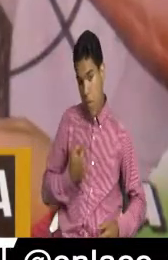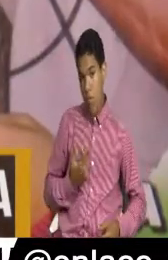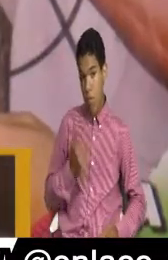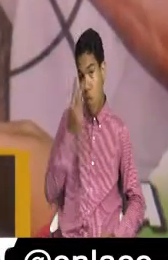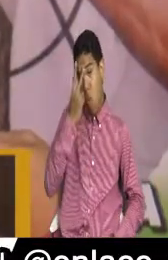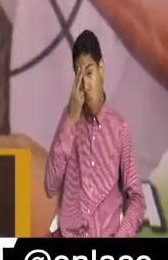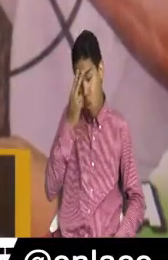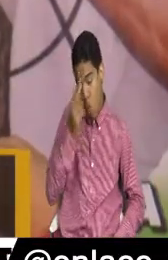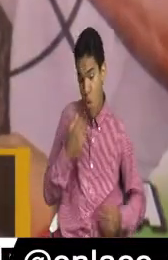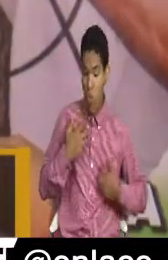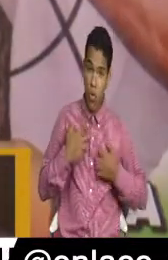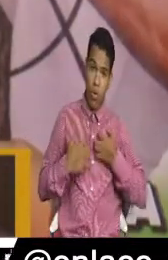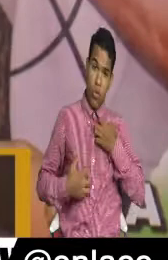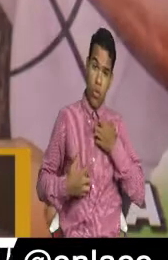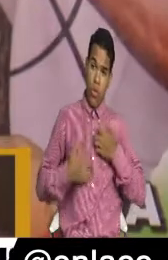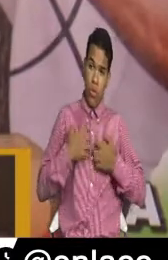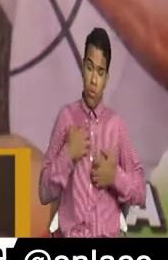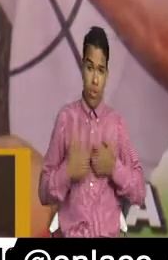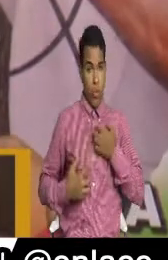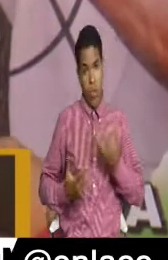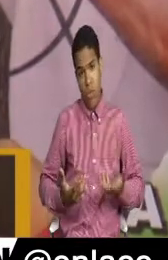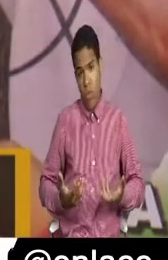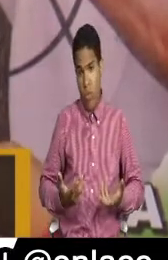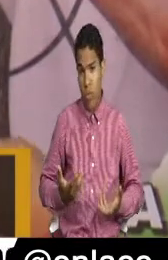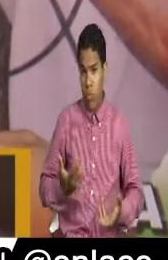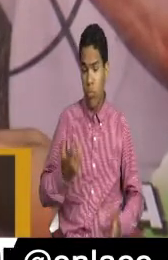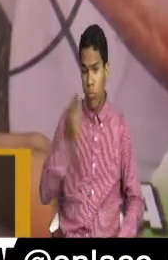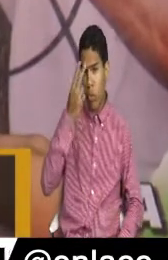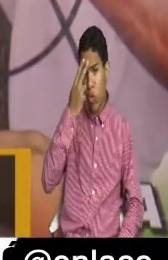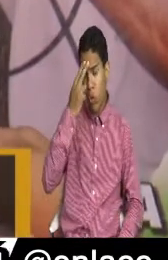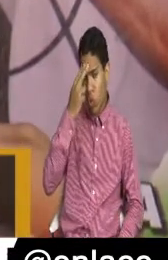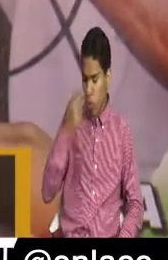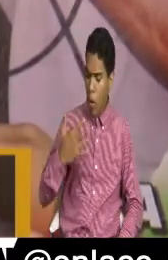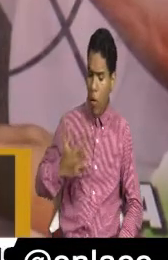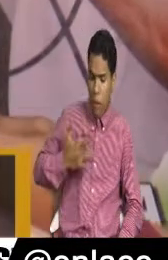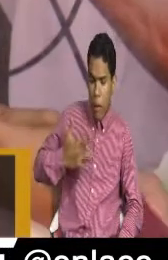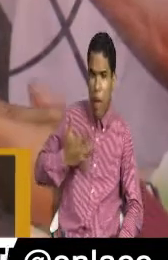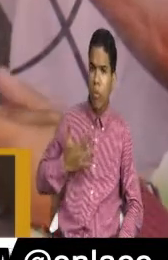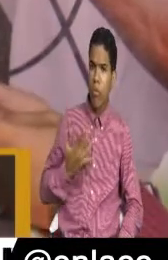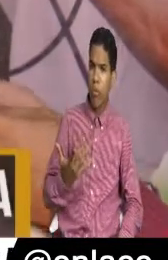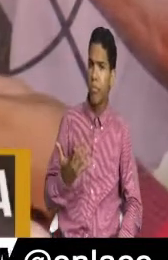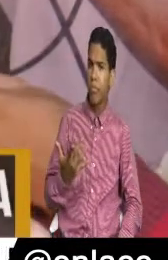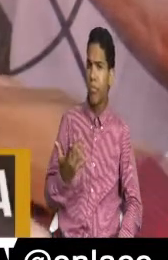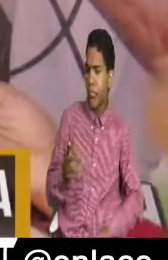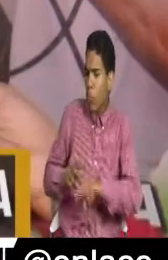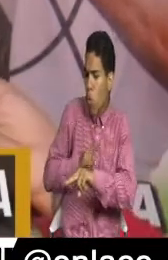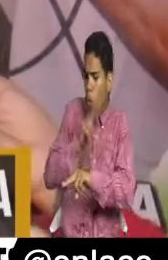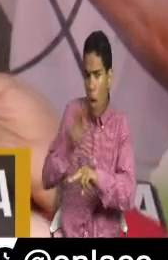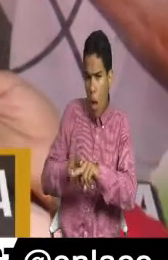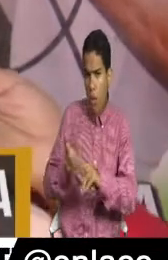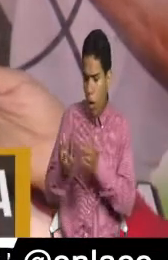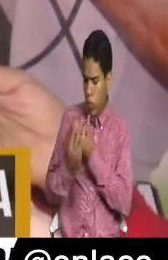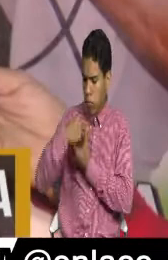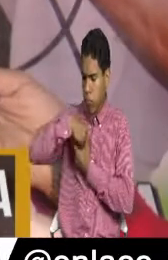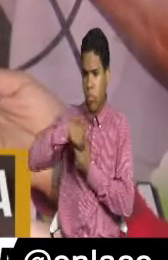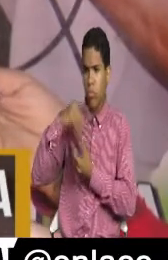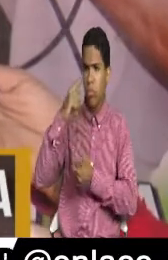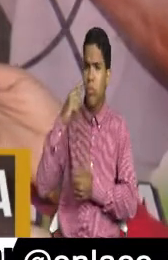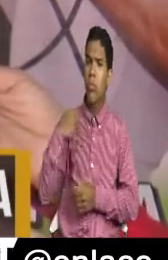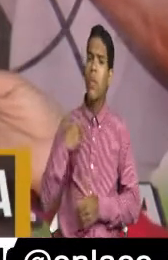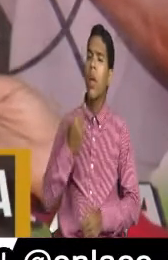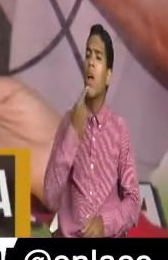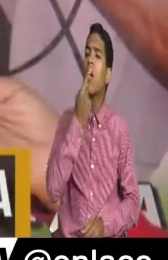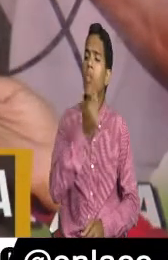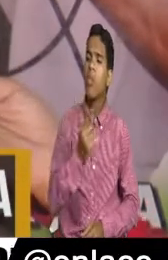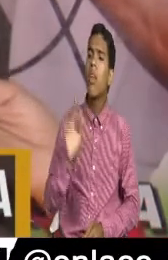Lógicamente que el miedo es un sentimiento pues humano, y si a ti te están diciendo que